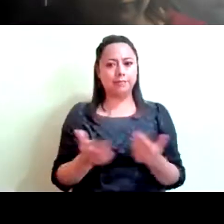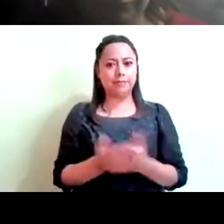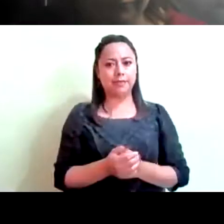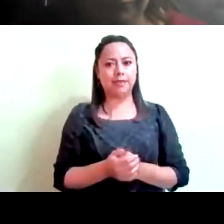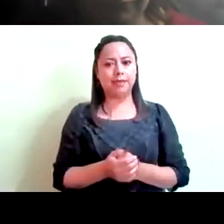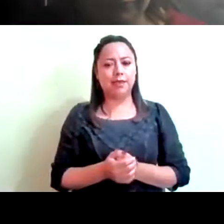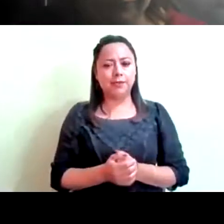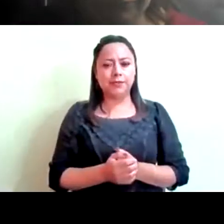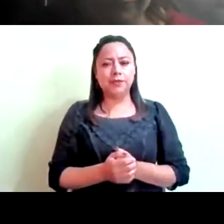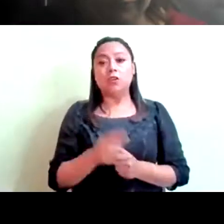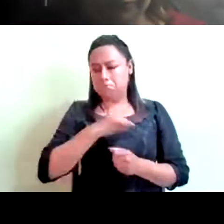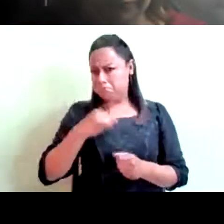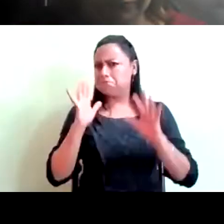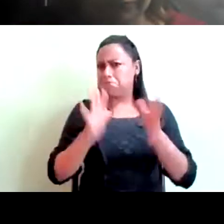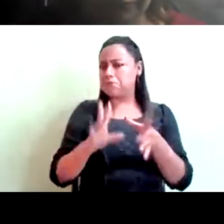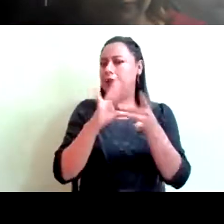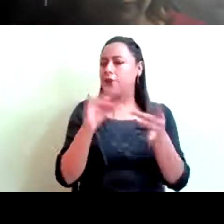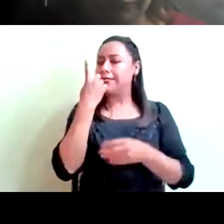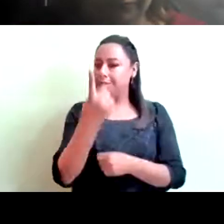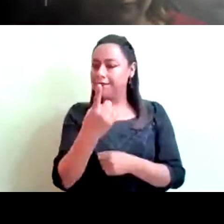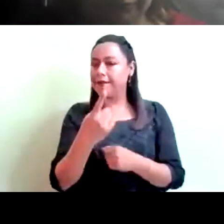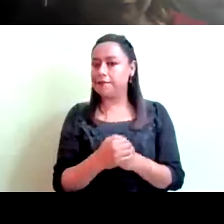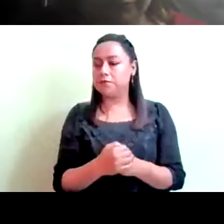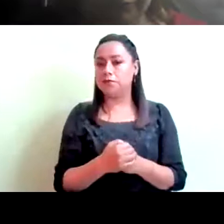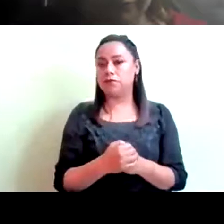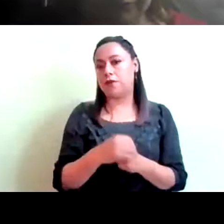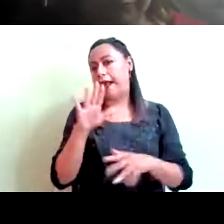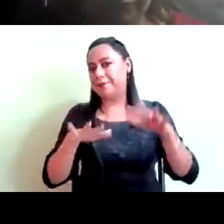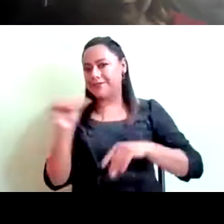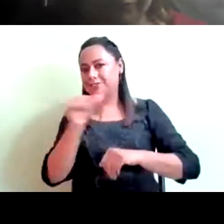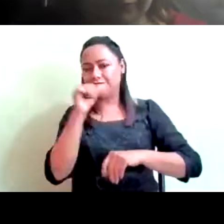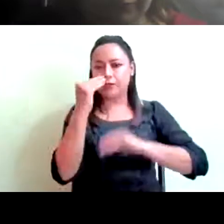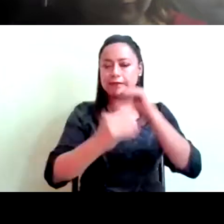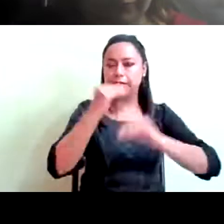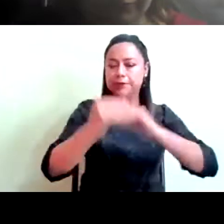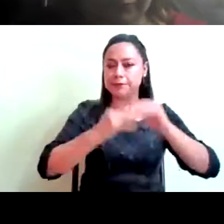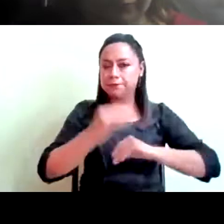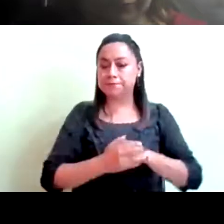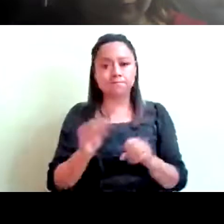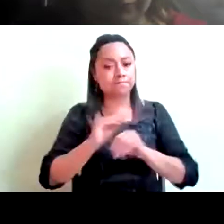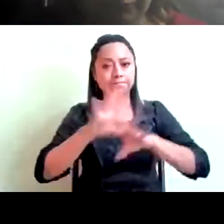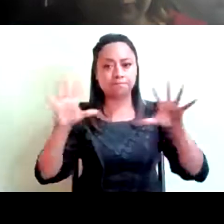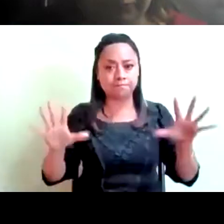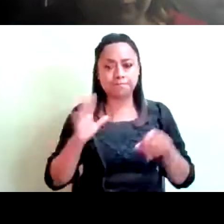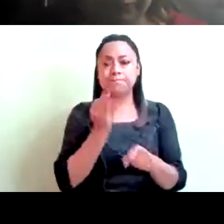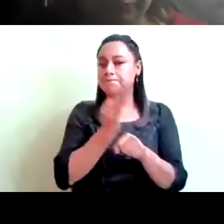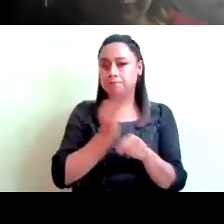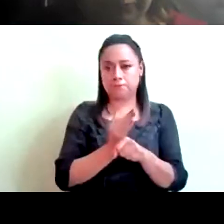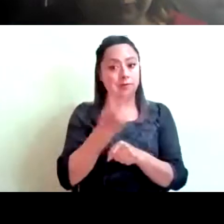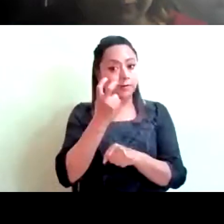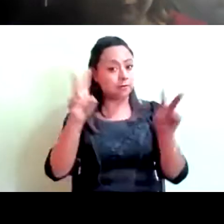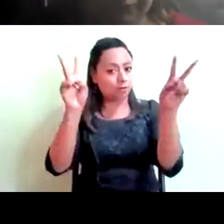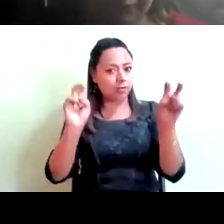sí lo hemos comentado, ¿no? En otras discusiones, por supuesto que es un tema global,